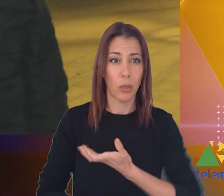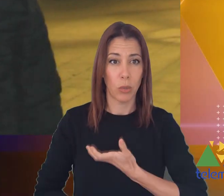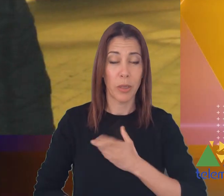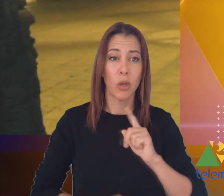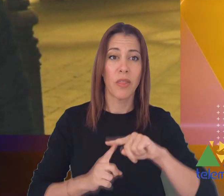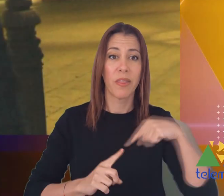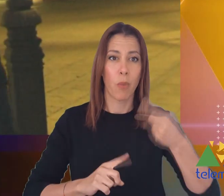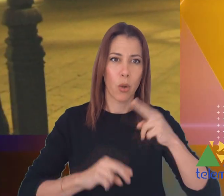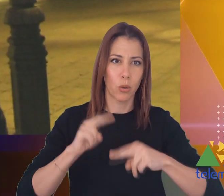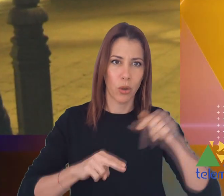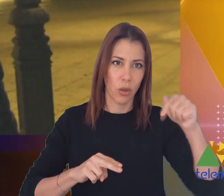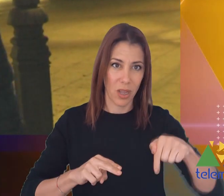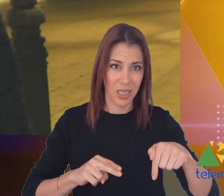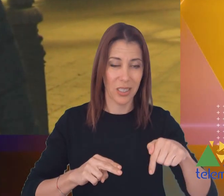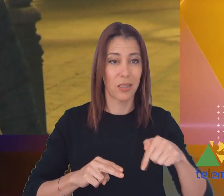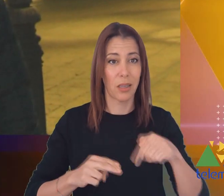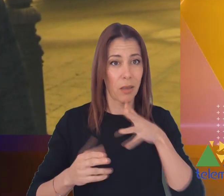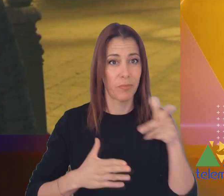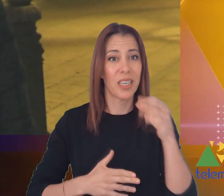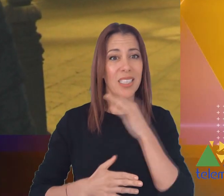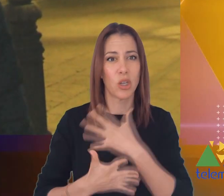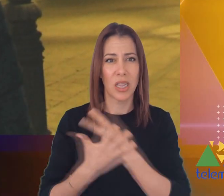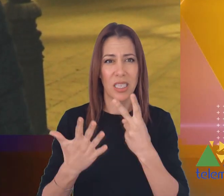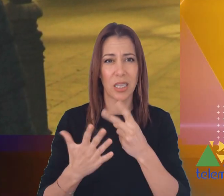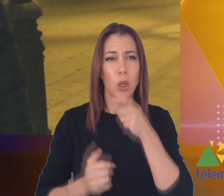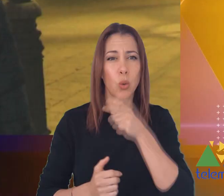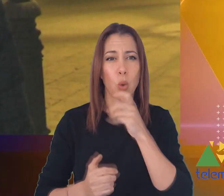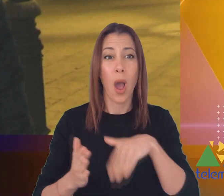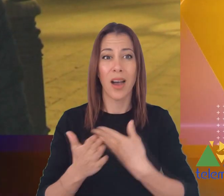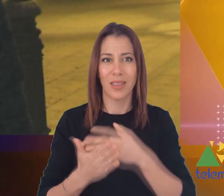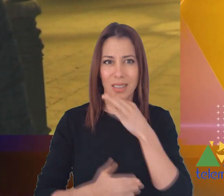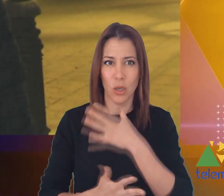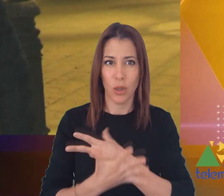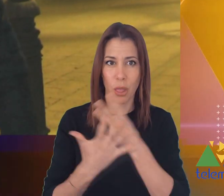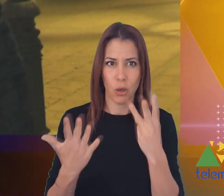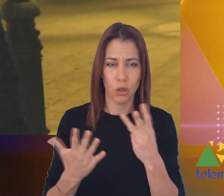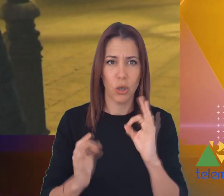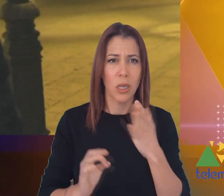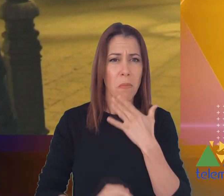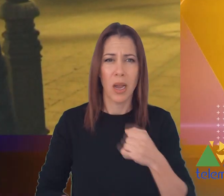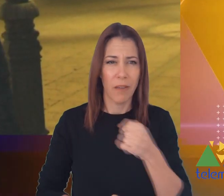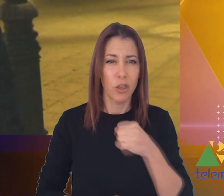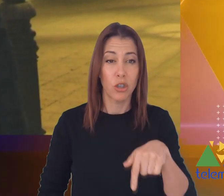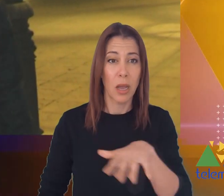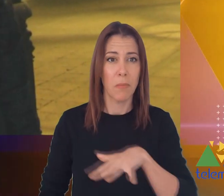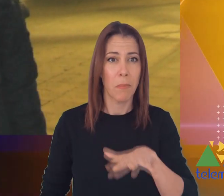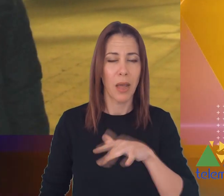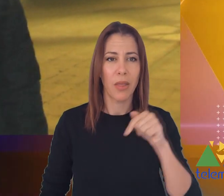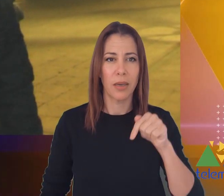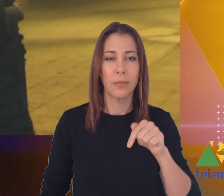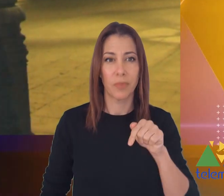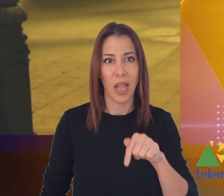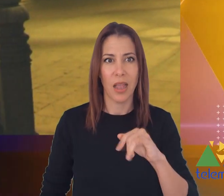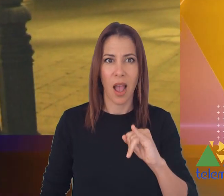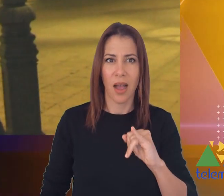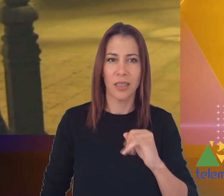construido después ya en el siglo XVII, duró la obra hasta el siglo XVIII. Es una magnífica plaza donde aquí